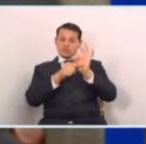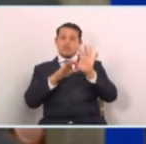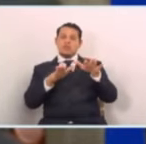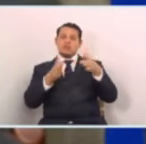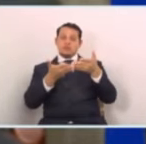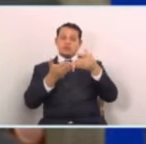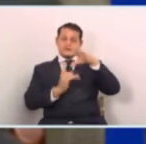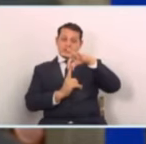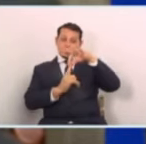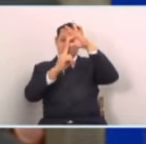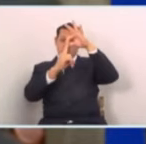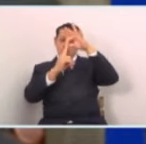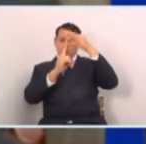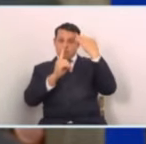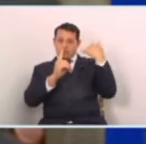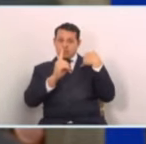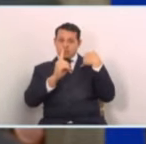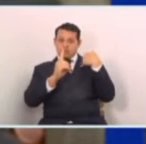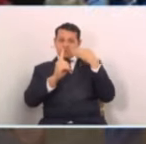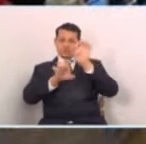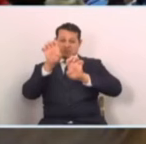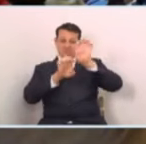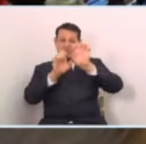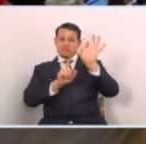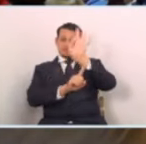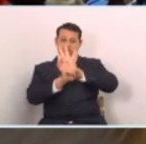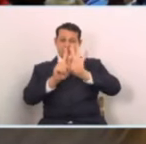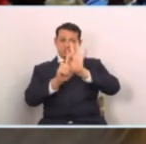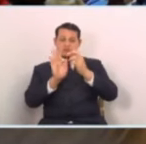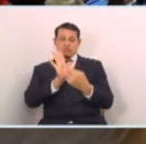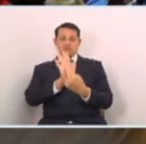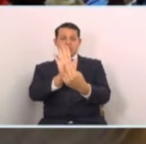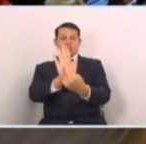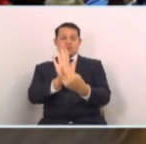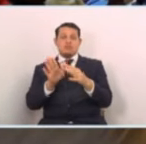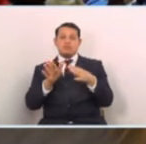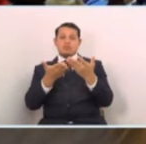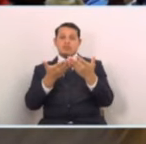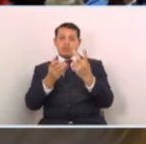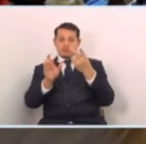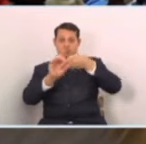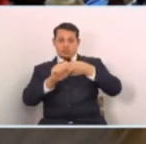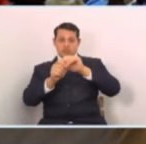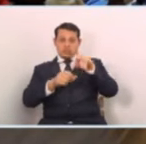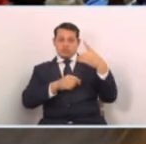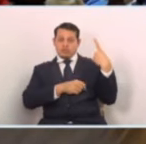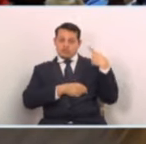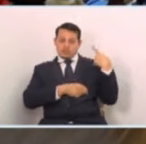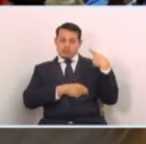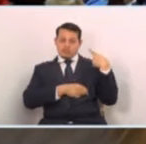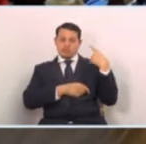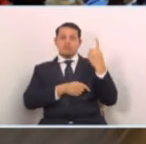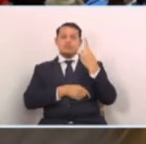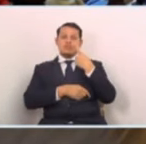funcione y van a elegir a la que mejor vaya a ejercer una representación dentro de la junta